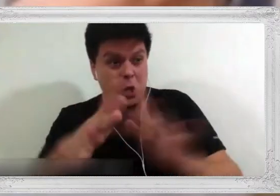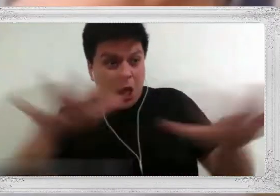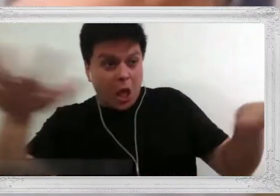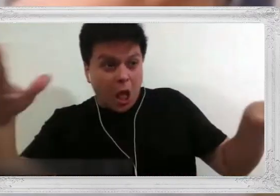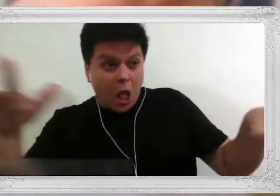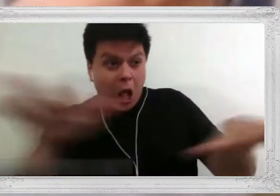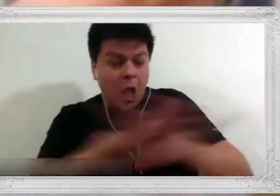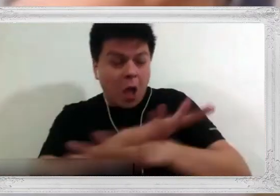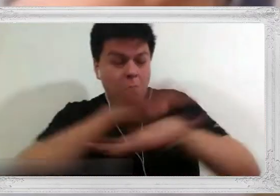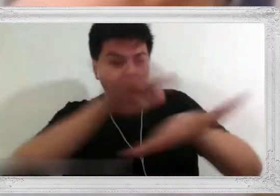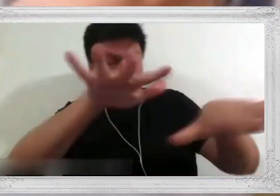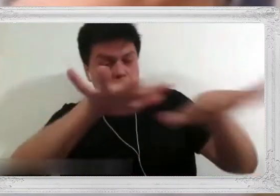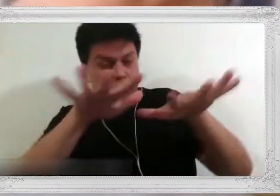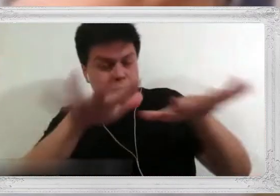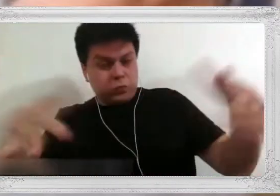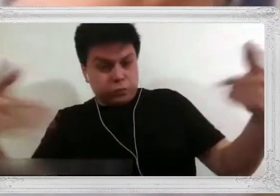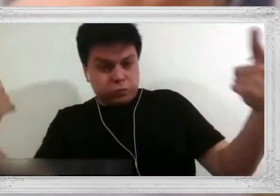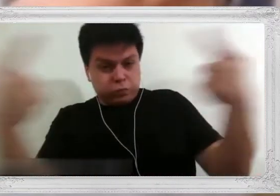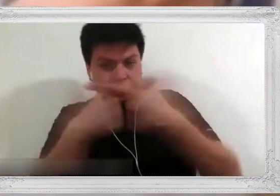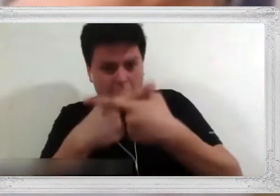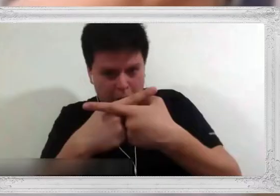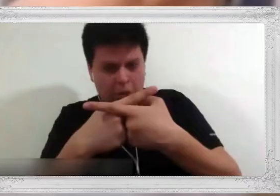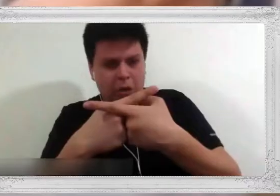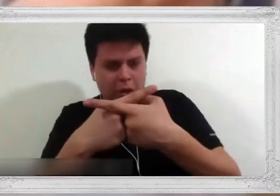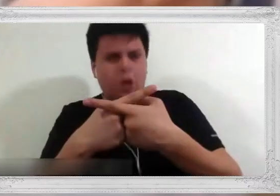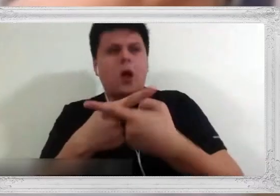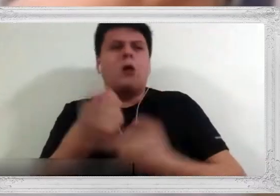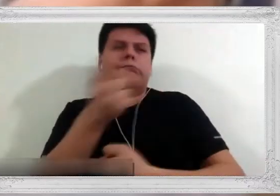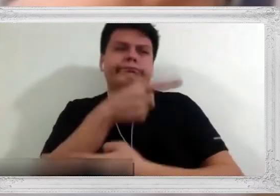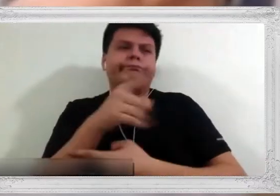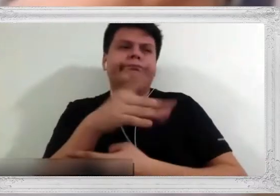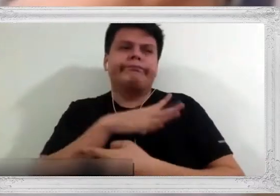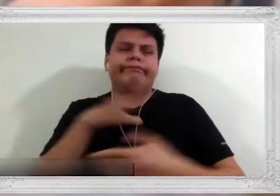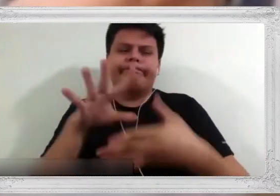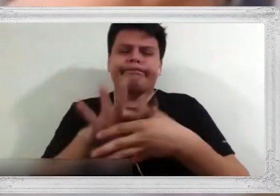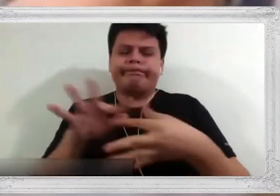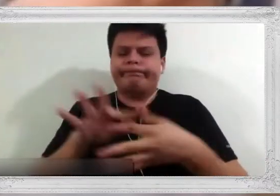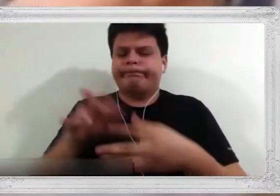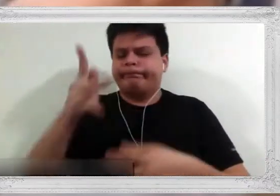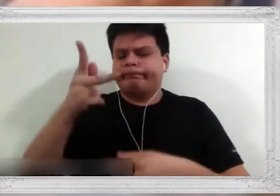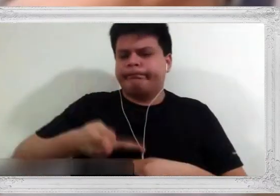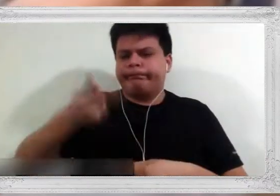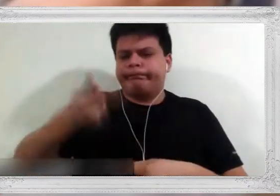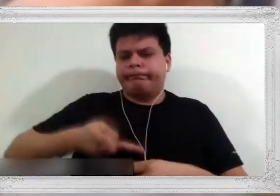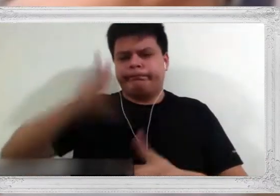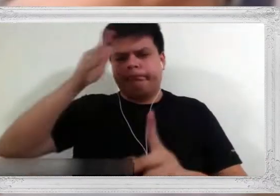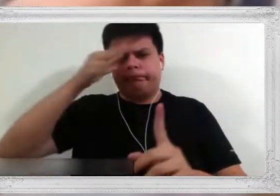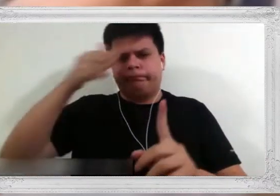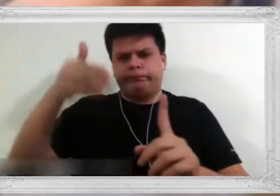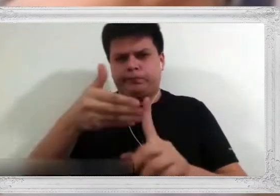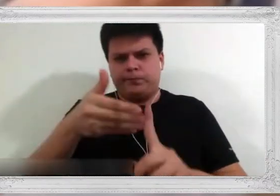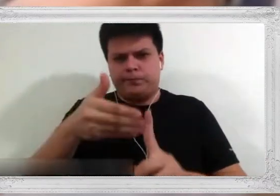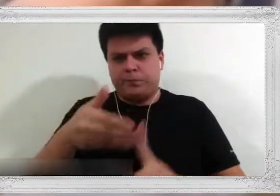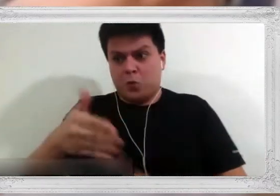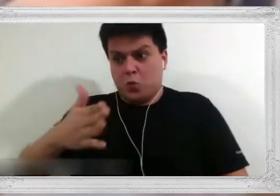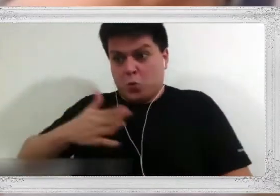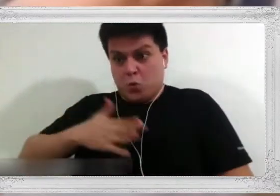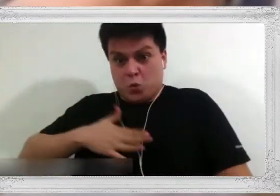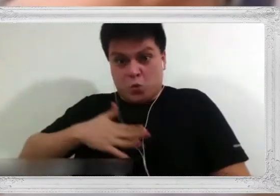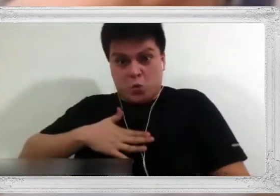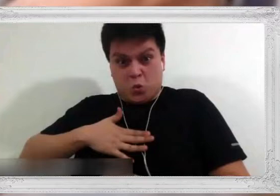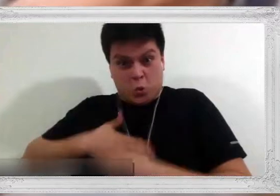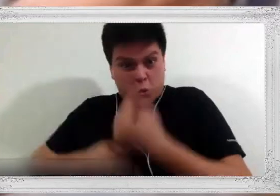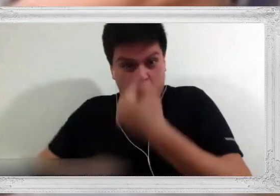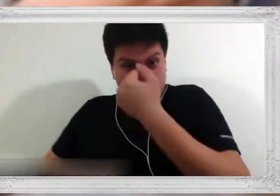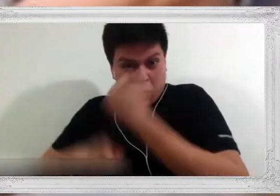de los discípulos, haciendo referencia a su camino en esta tierra. El cáliz que yo voy a beber, ¿lo